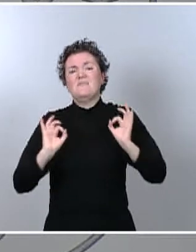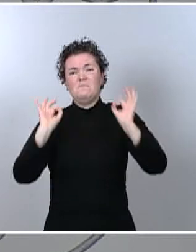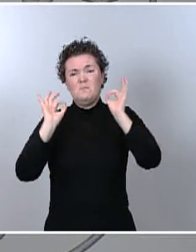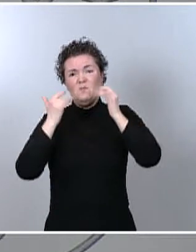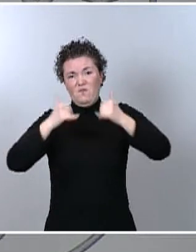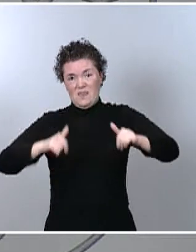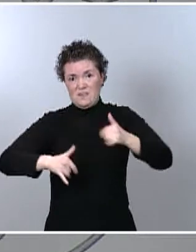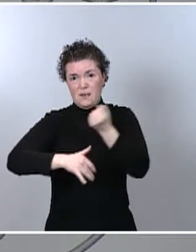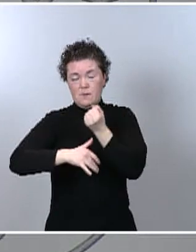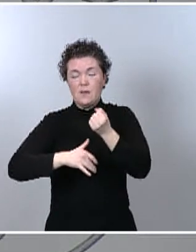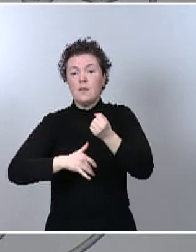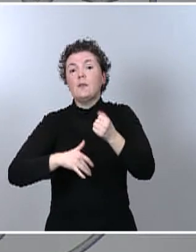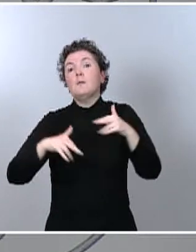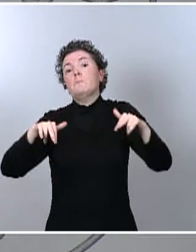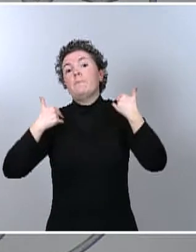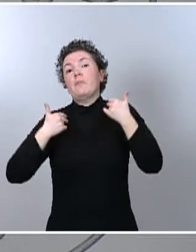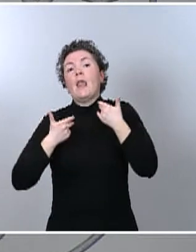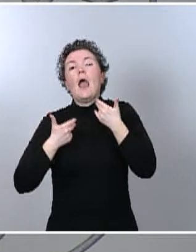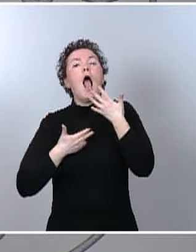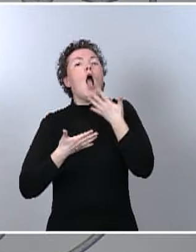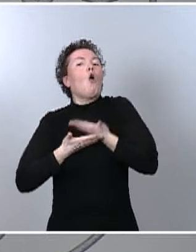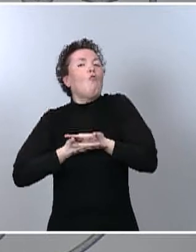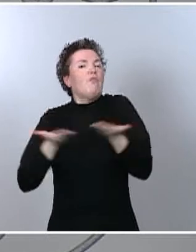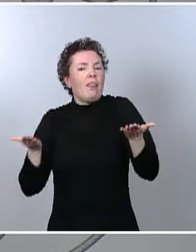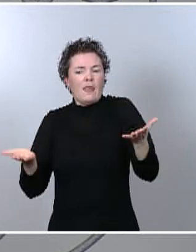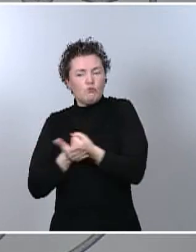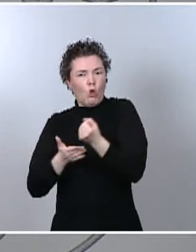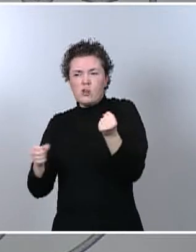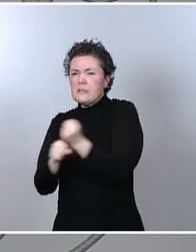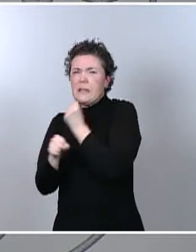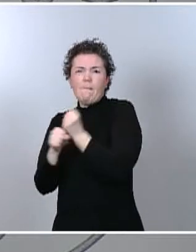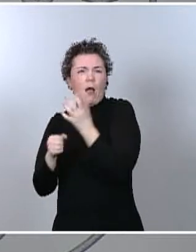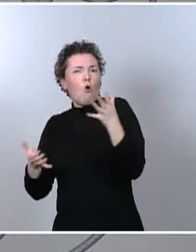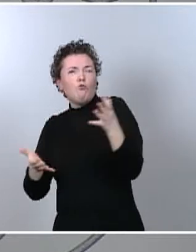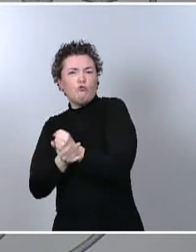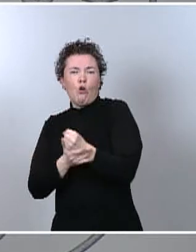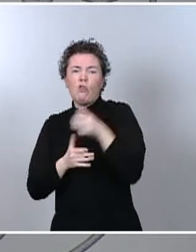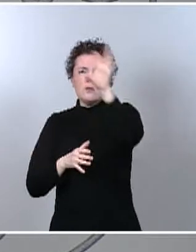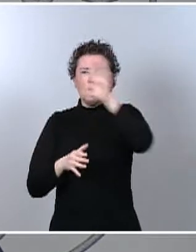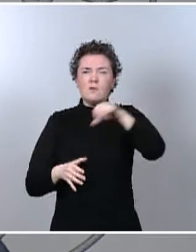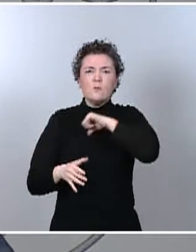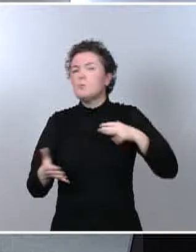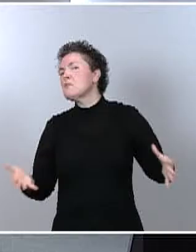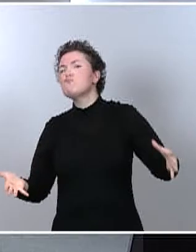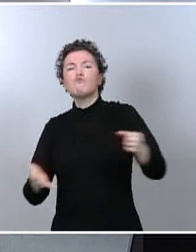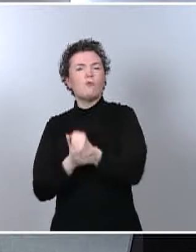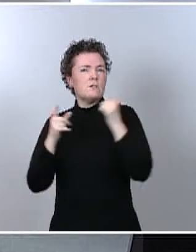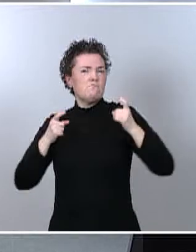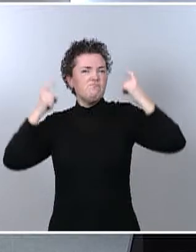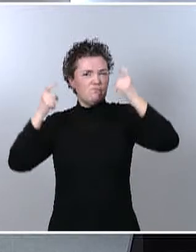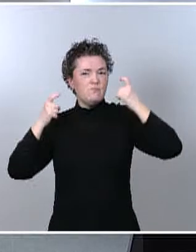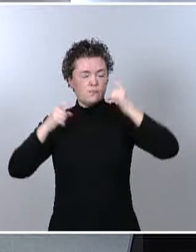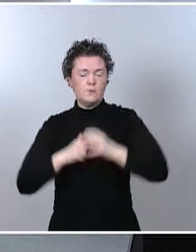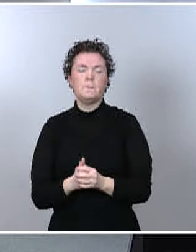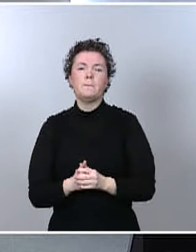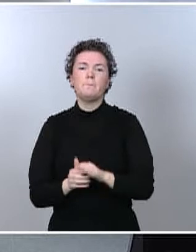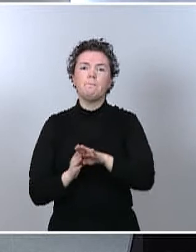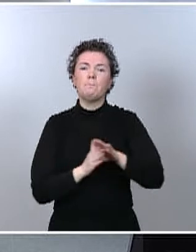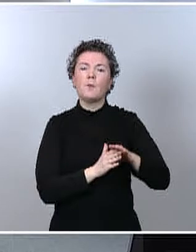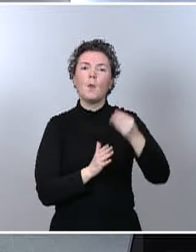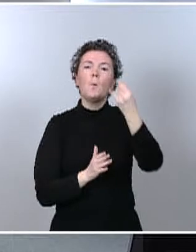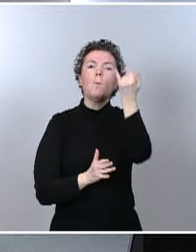llegamos a administrar casi 15 millones de vacunas, de dosis de vacunas de la gripe, por tanto a un ritmo muy superior al que tenemos. Hay que coger ritmo, son unos